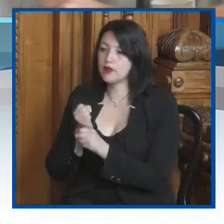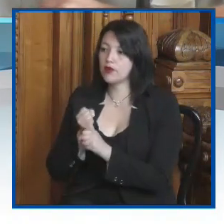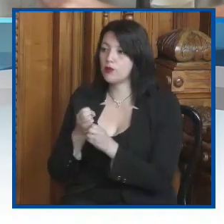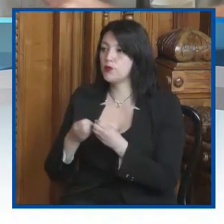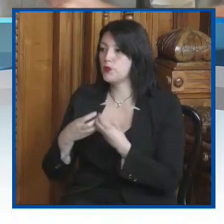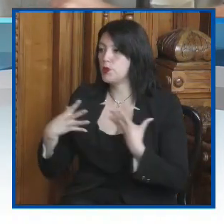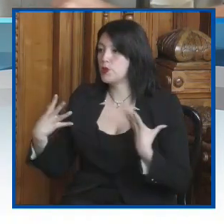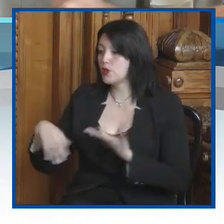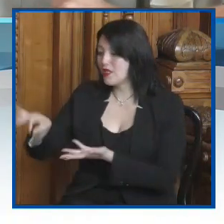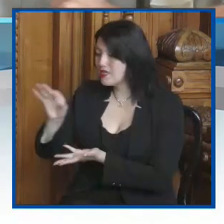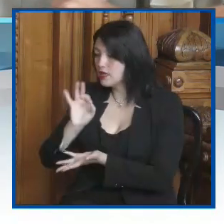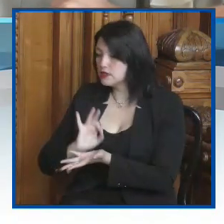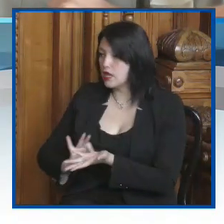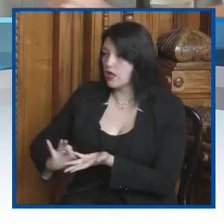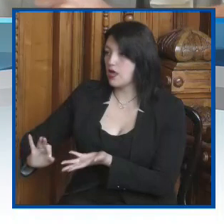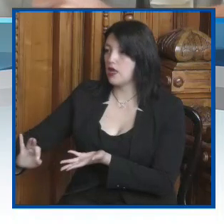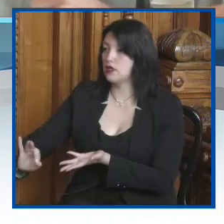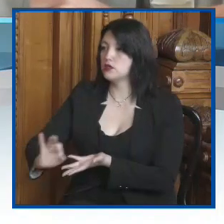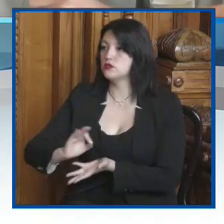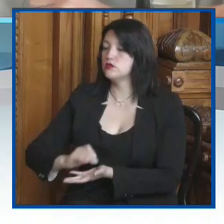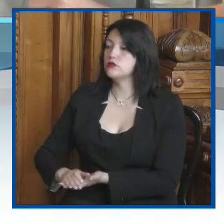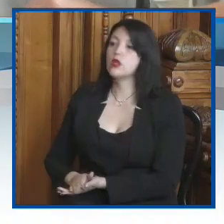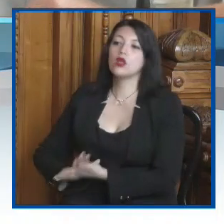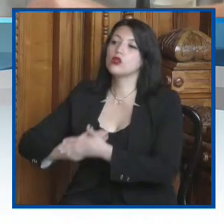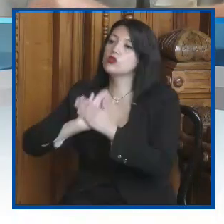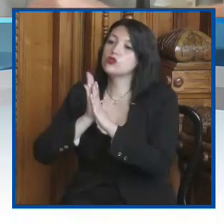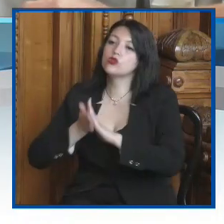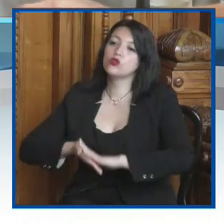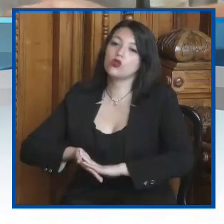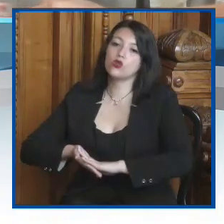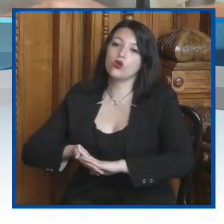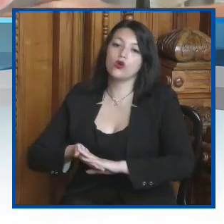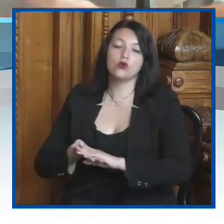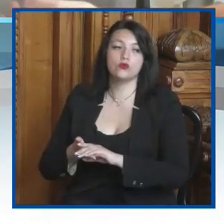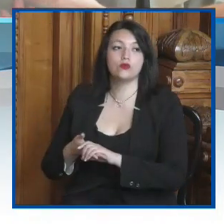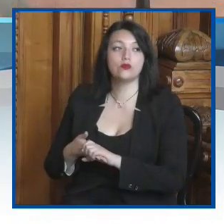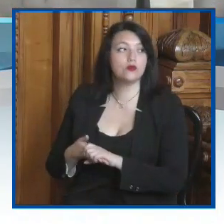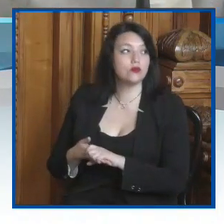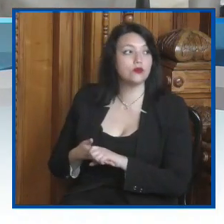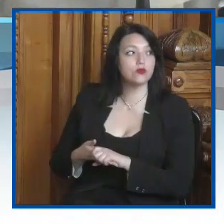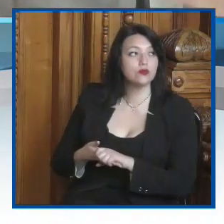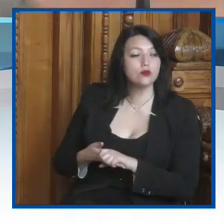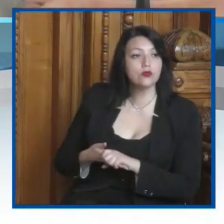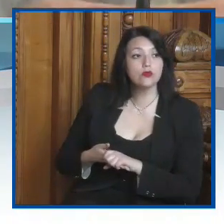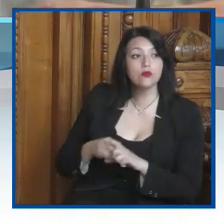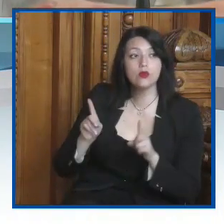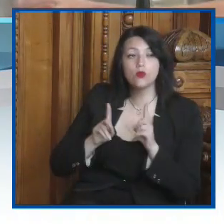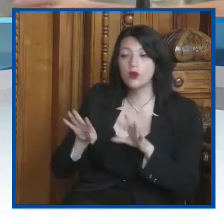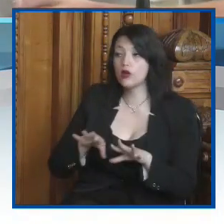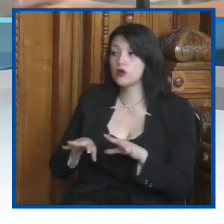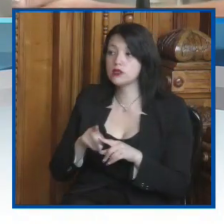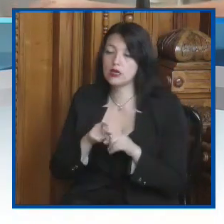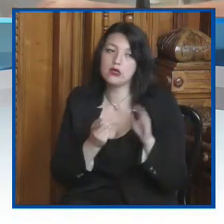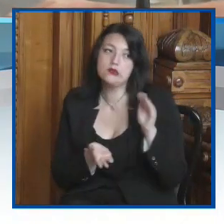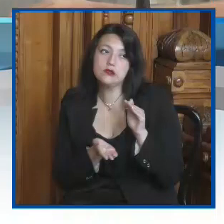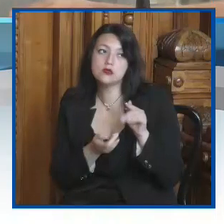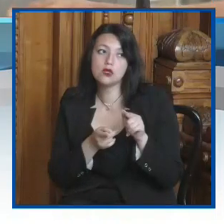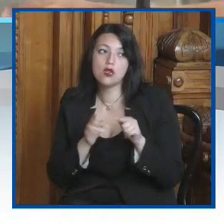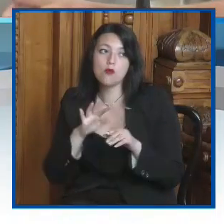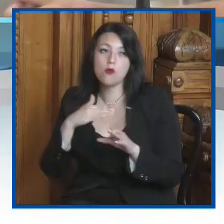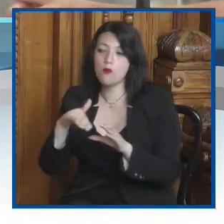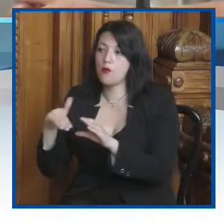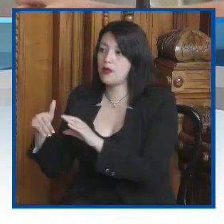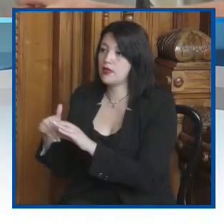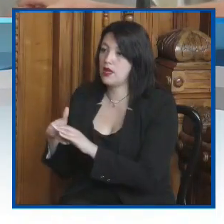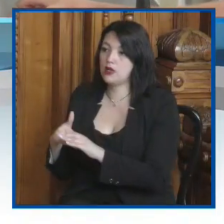con el diseño, pensamos de que todo lo que es cuadro, viñeta, ahora les voy a mostrar algunas cosas, lástima que esto fue un poco chico, pero bueno, si no después les puedo mandar